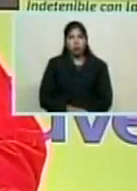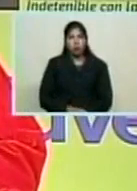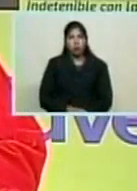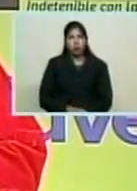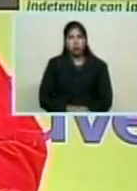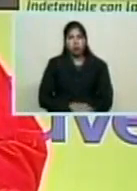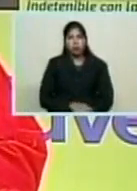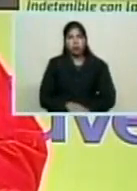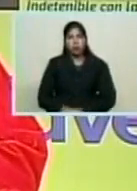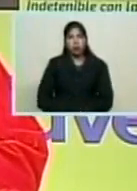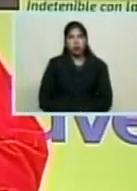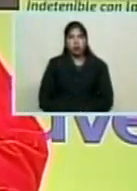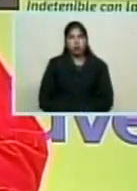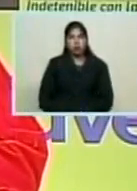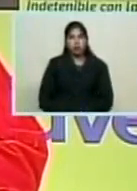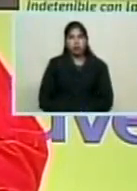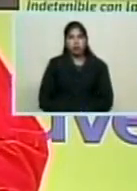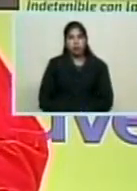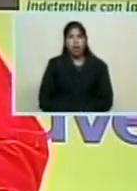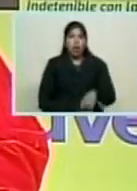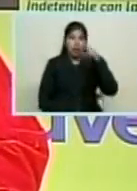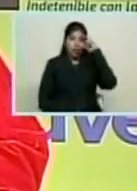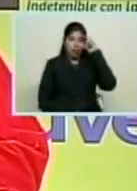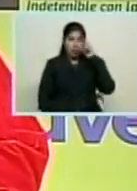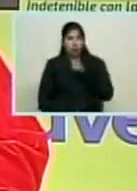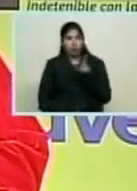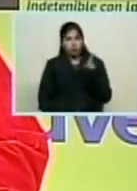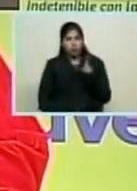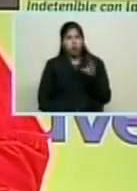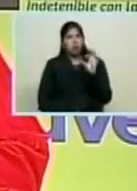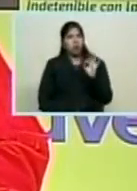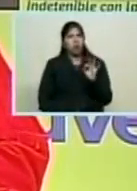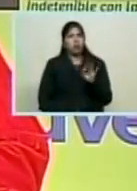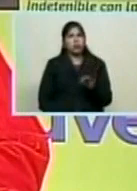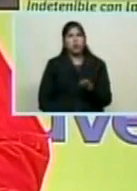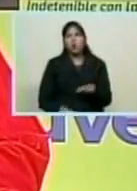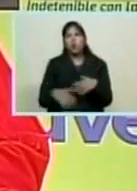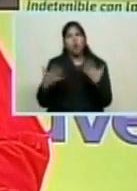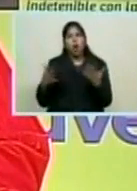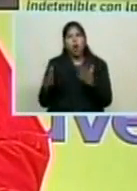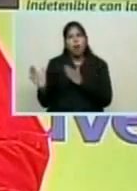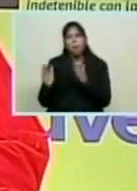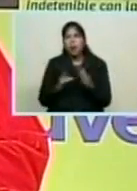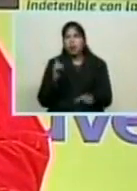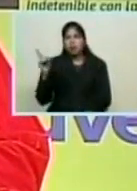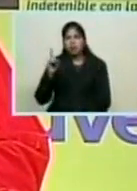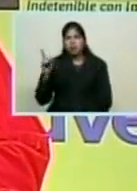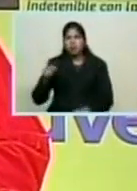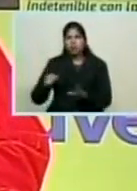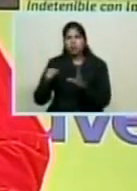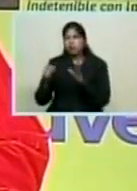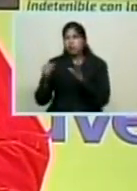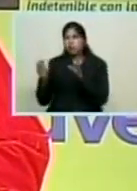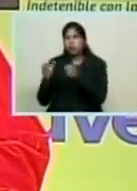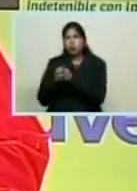Bien dice Elías, ¿cuál es el plan de la oligarquía para la educación?